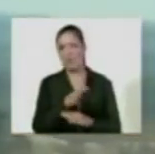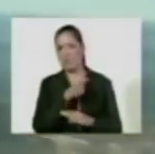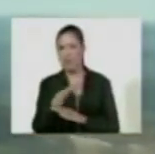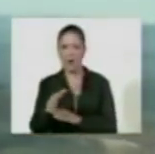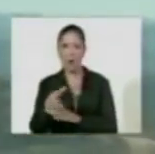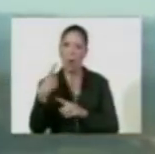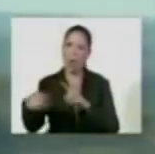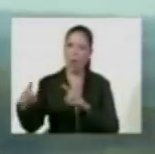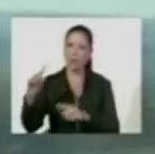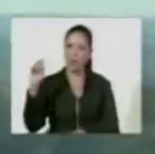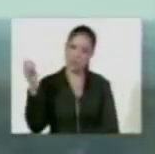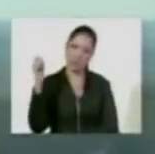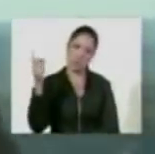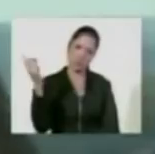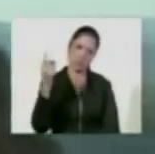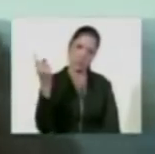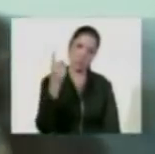aeronave de ala rotatoria,